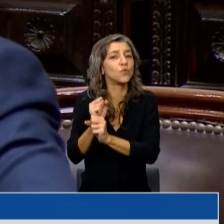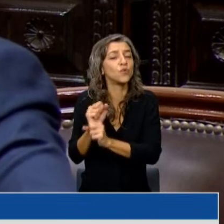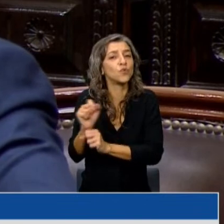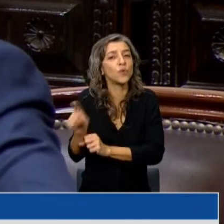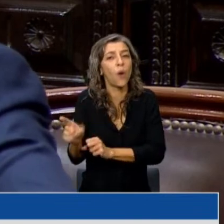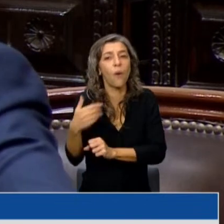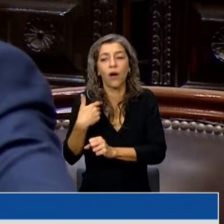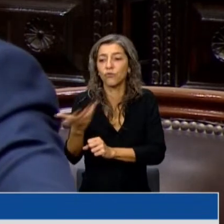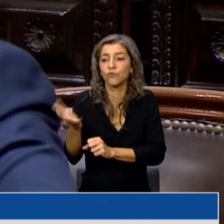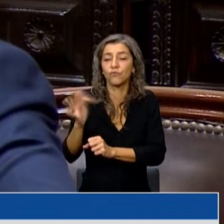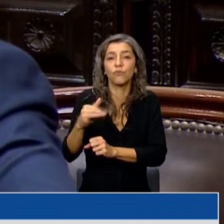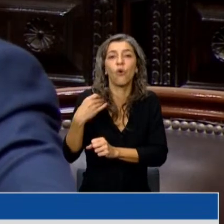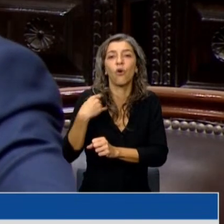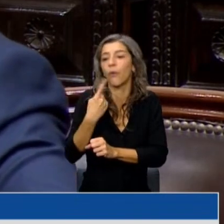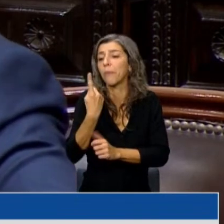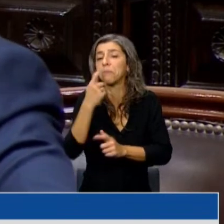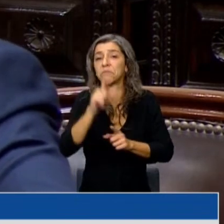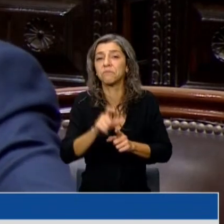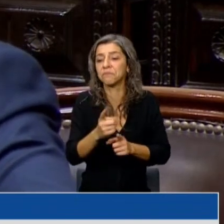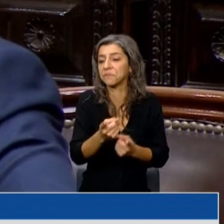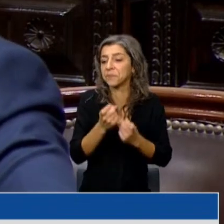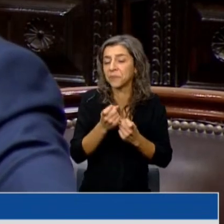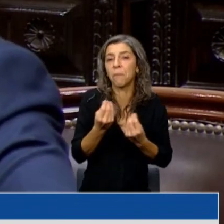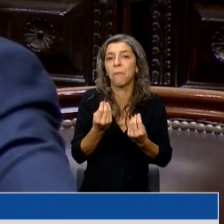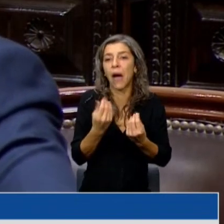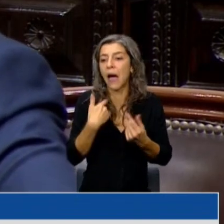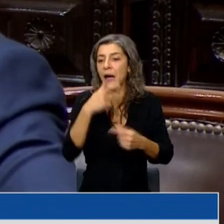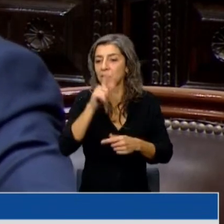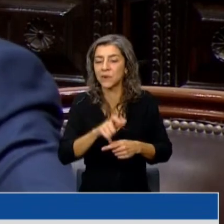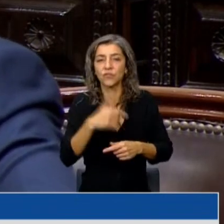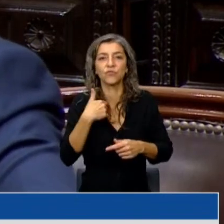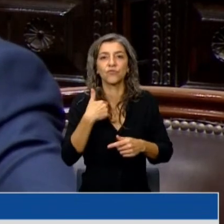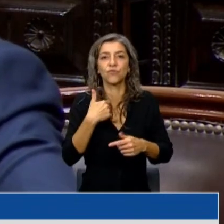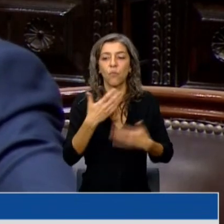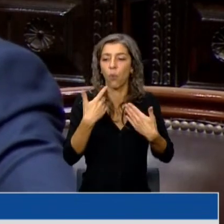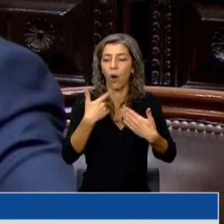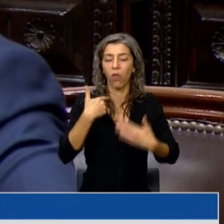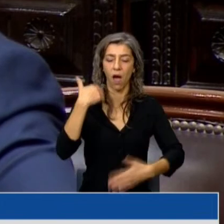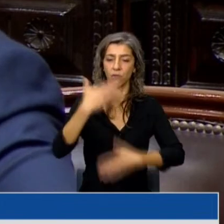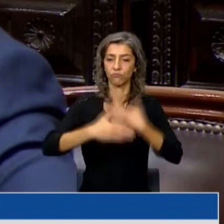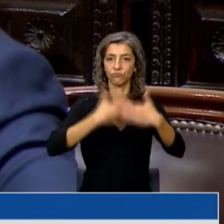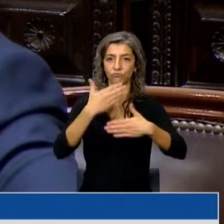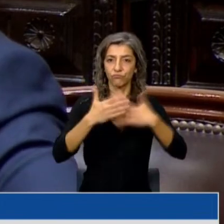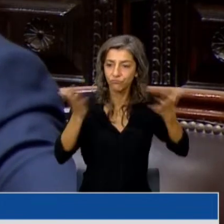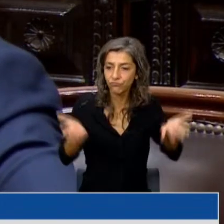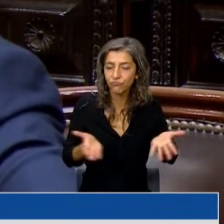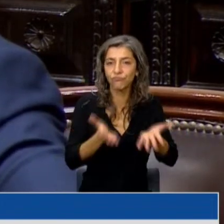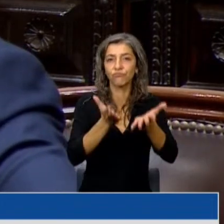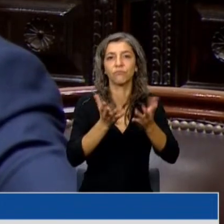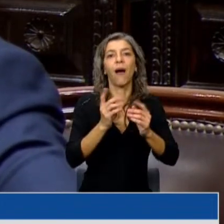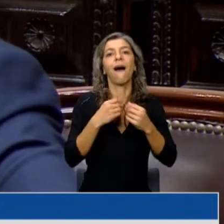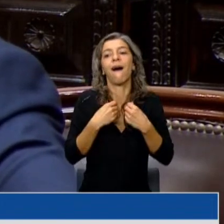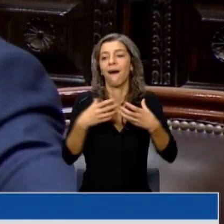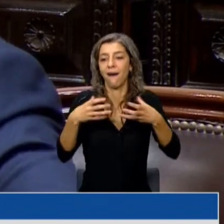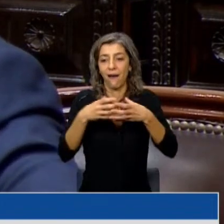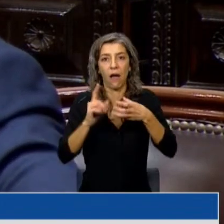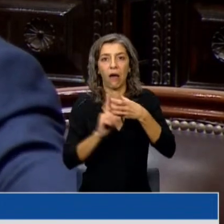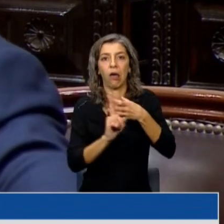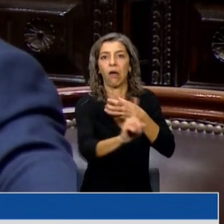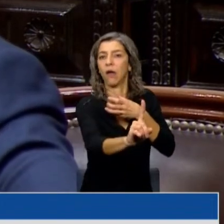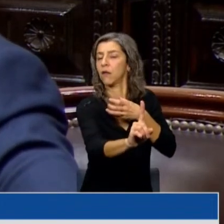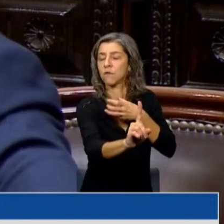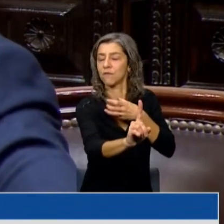evitar la cronificación, para evitar el estancamiento, para evitar el aislamiento, para posibilitar rápidamente